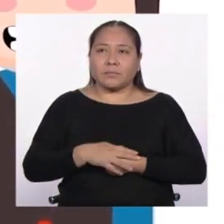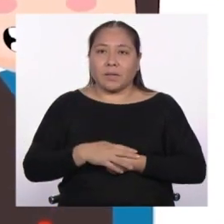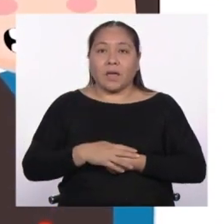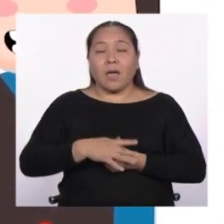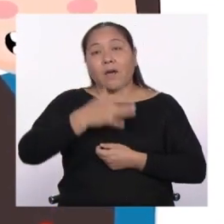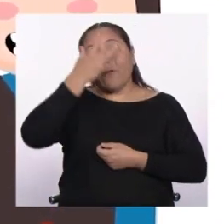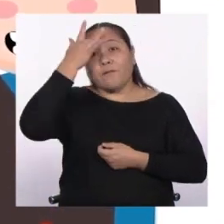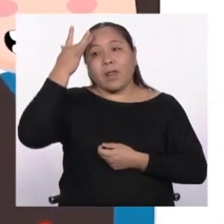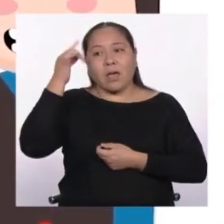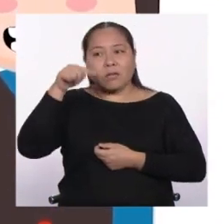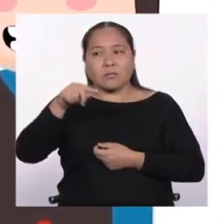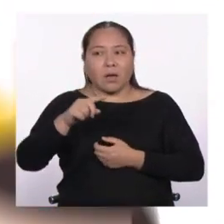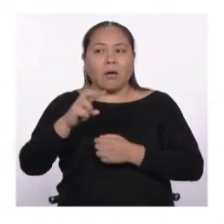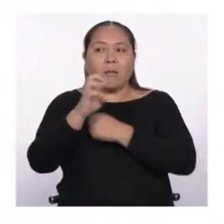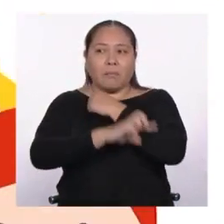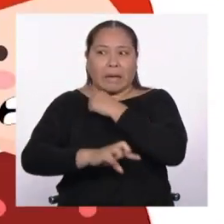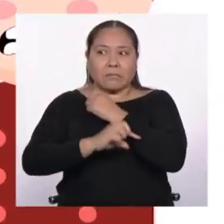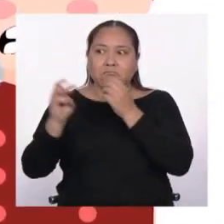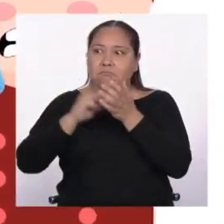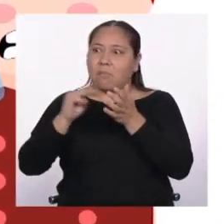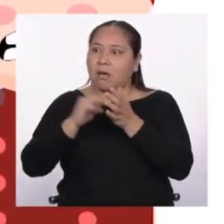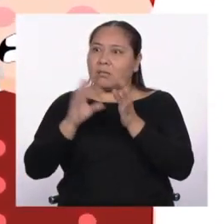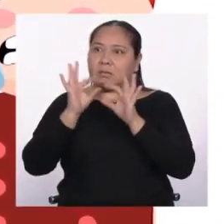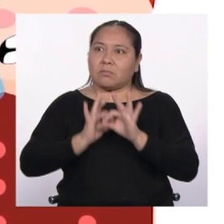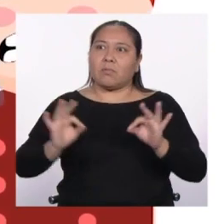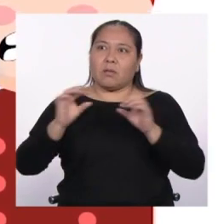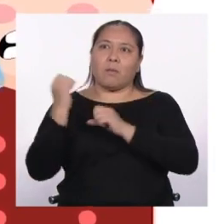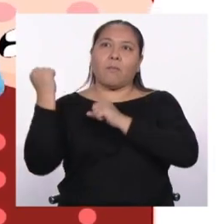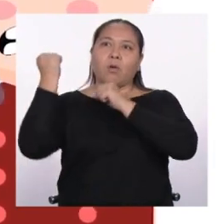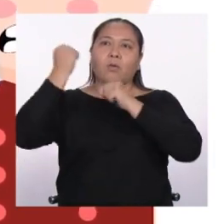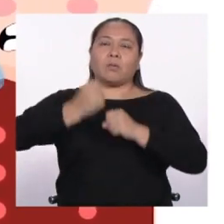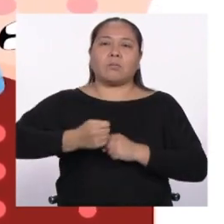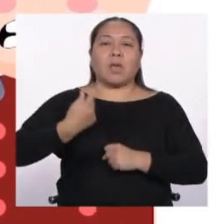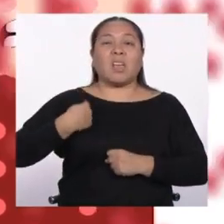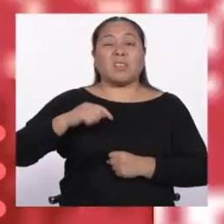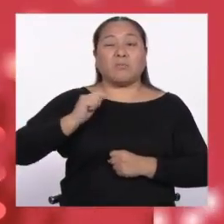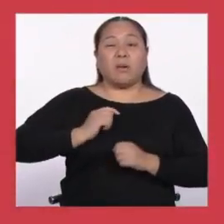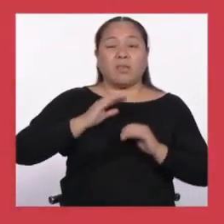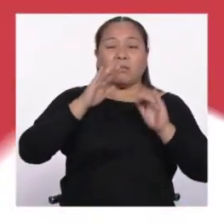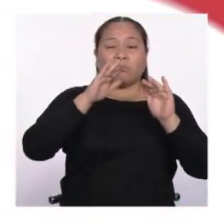país más poderoso del continente, mientras que España perdió poder.